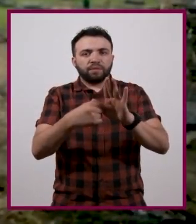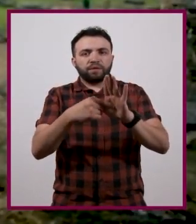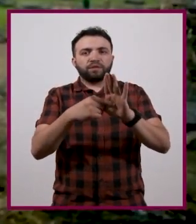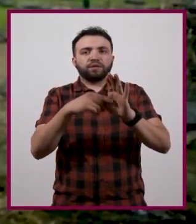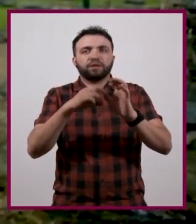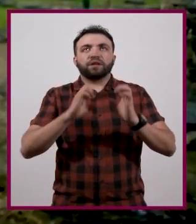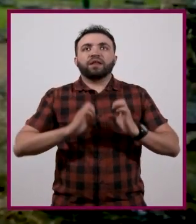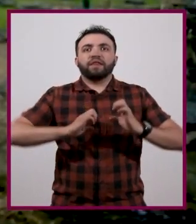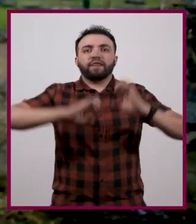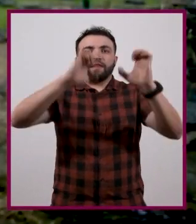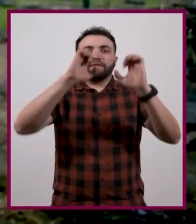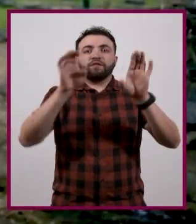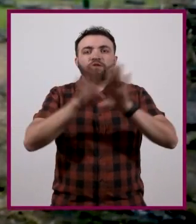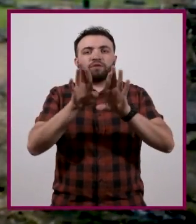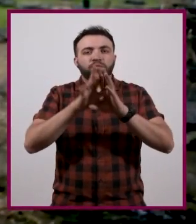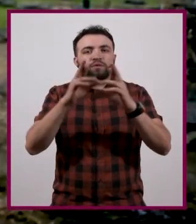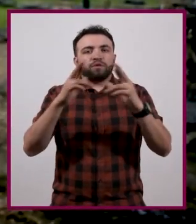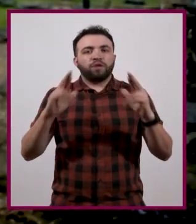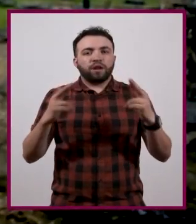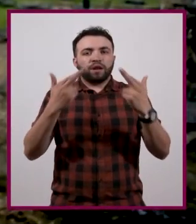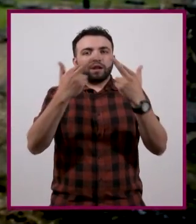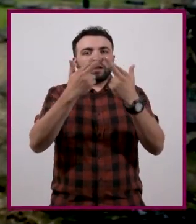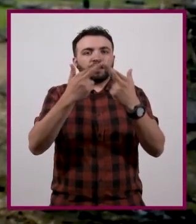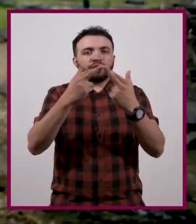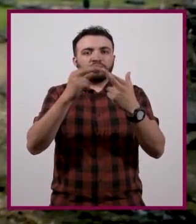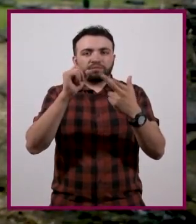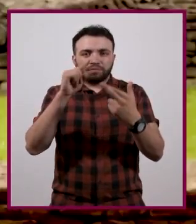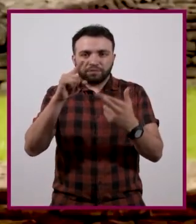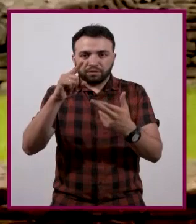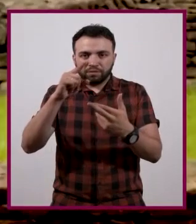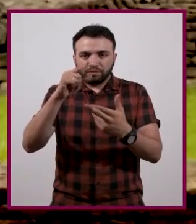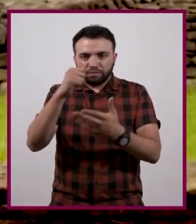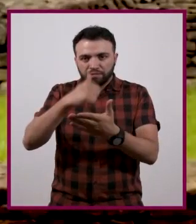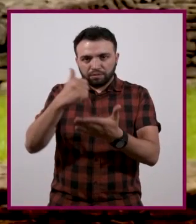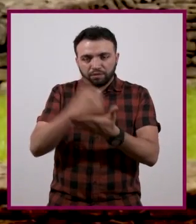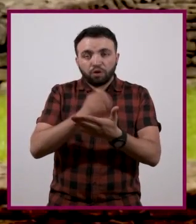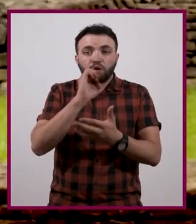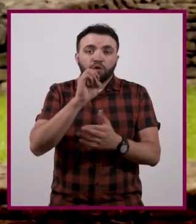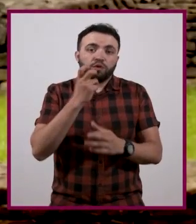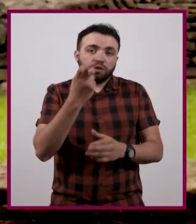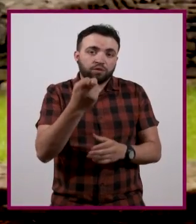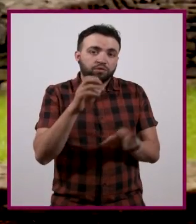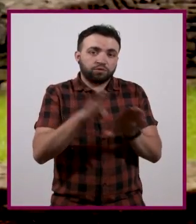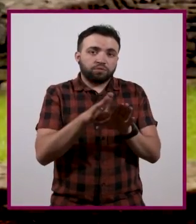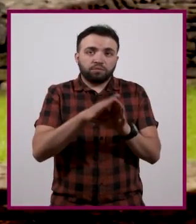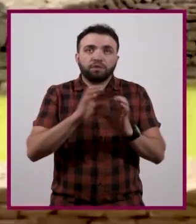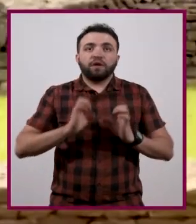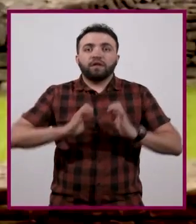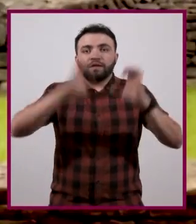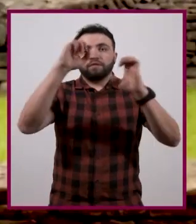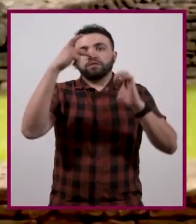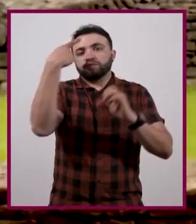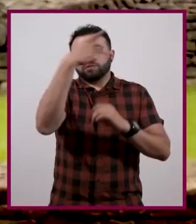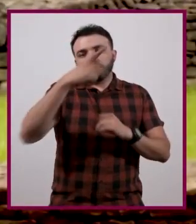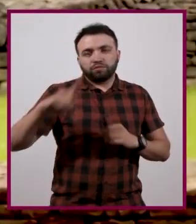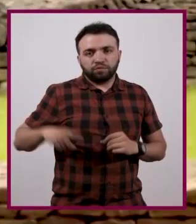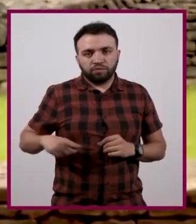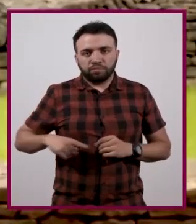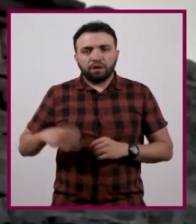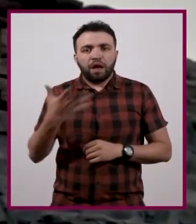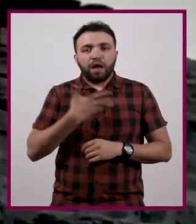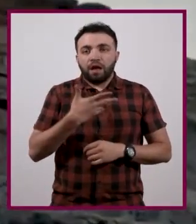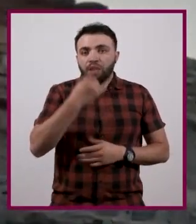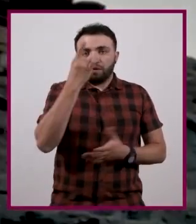edificios religiosos de la ciudad o aquellos edificios dedicados al gobierno. Hay una